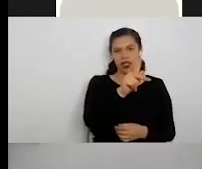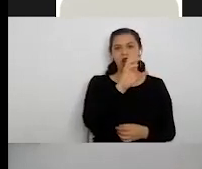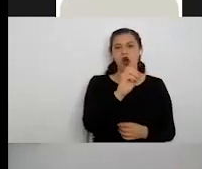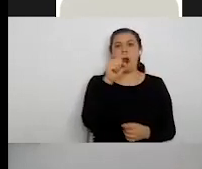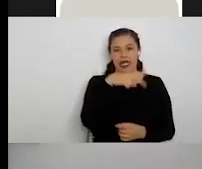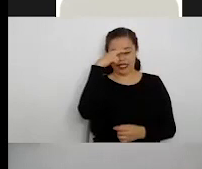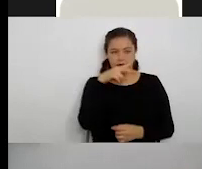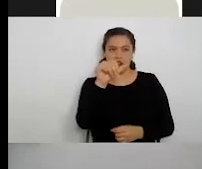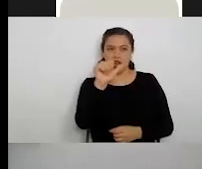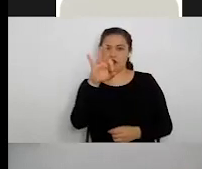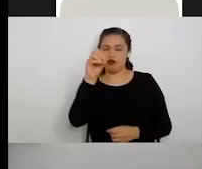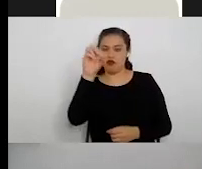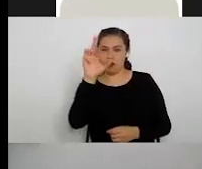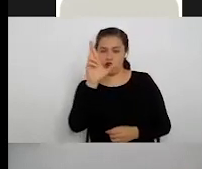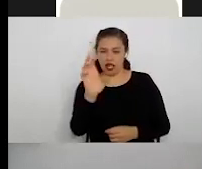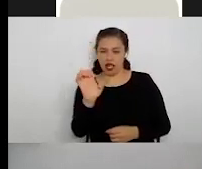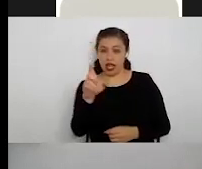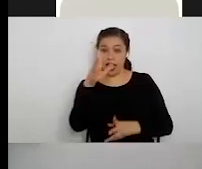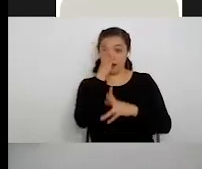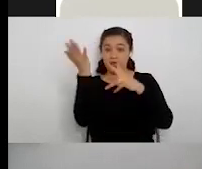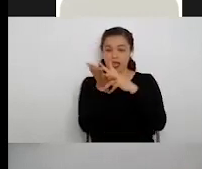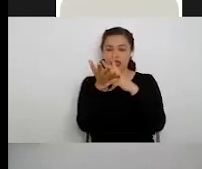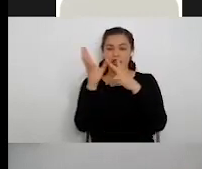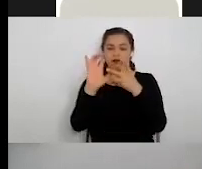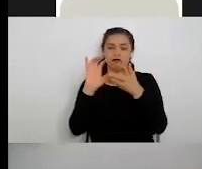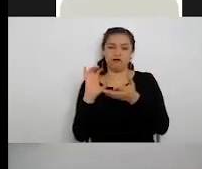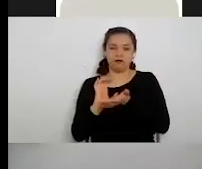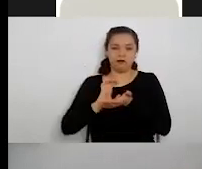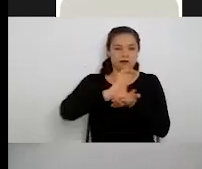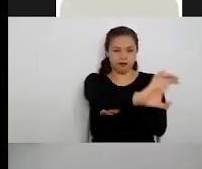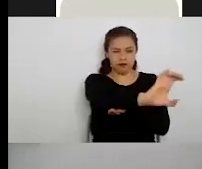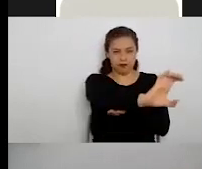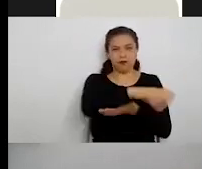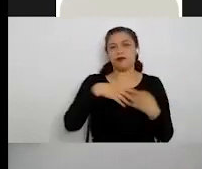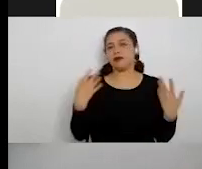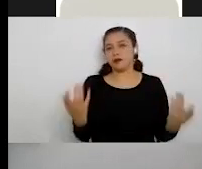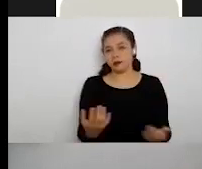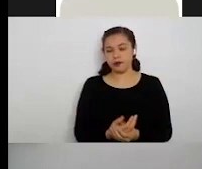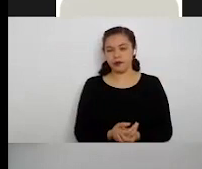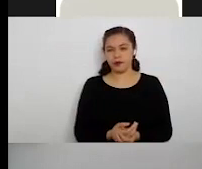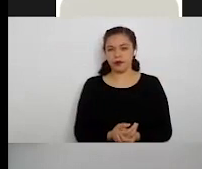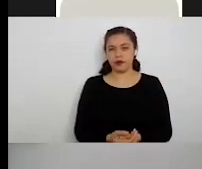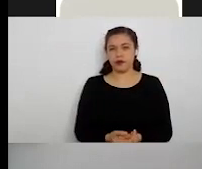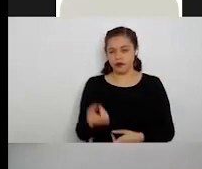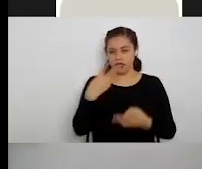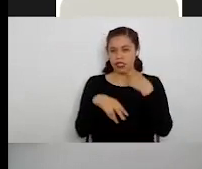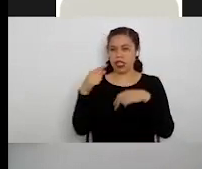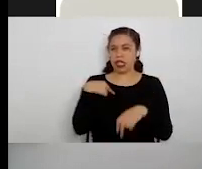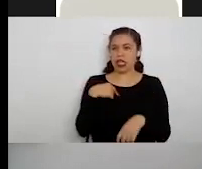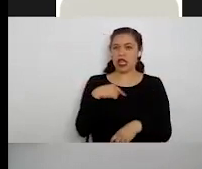aquí, se los dio a las personas. Es decir, como si aquí le hubieran dicho, pasa en